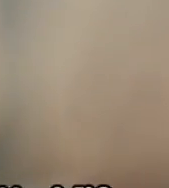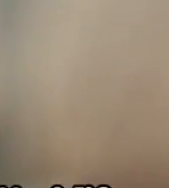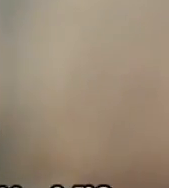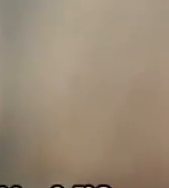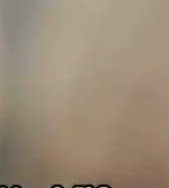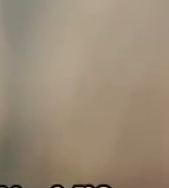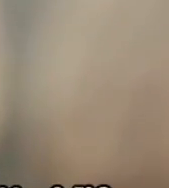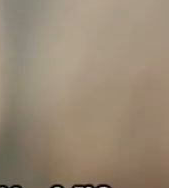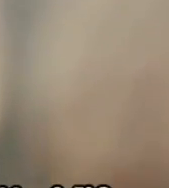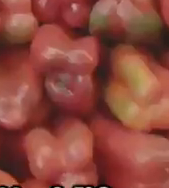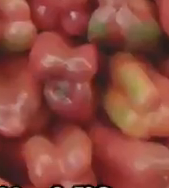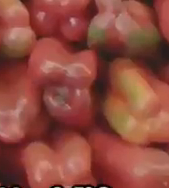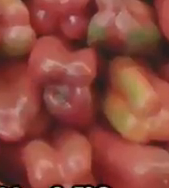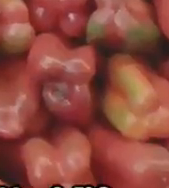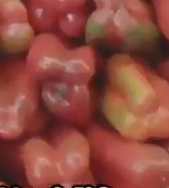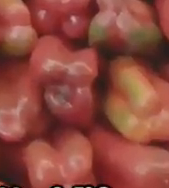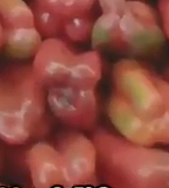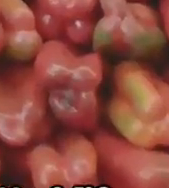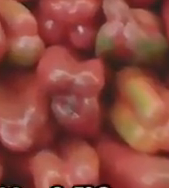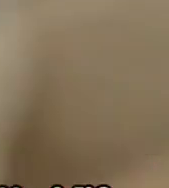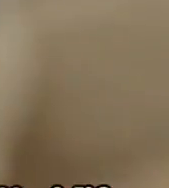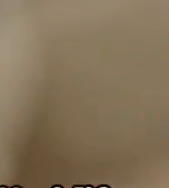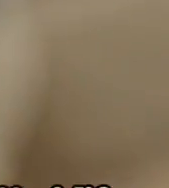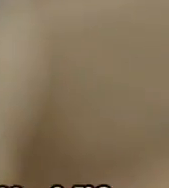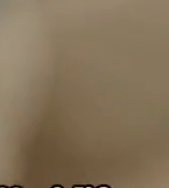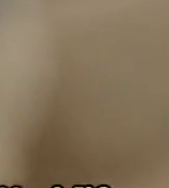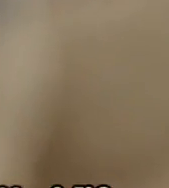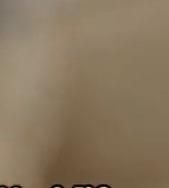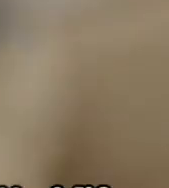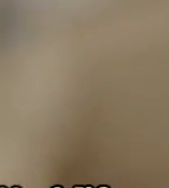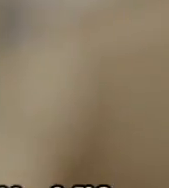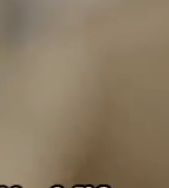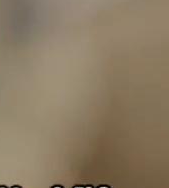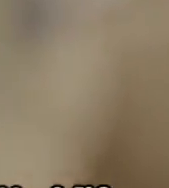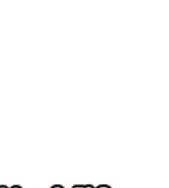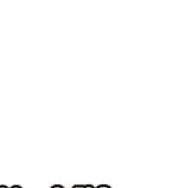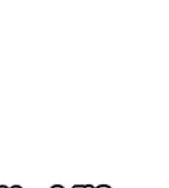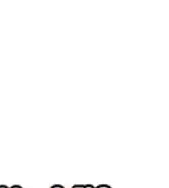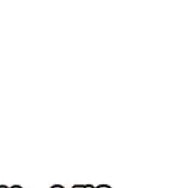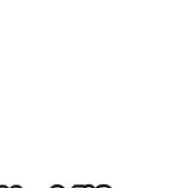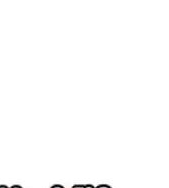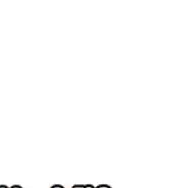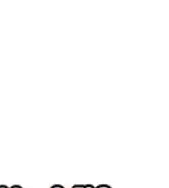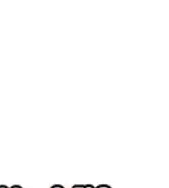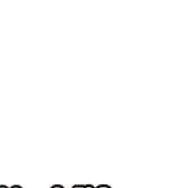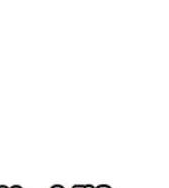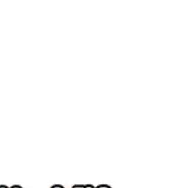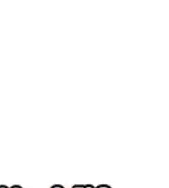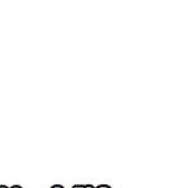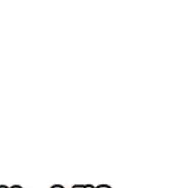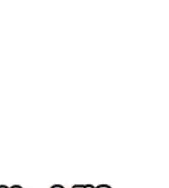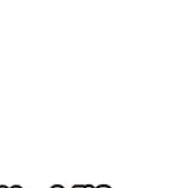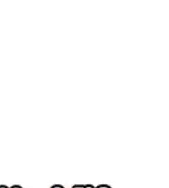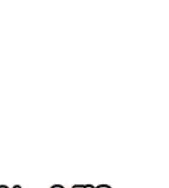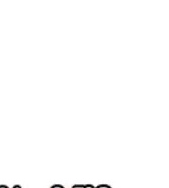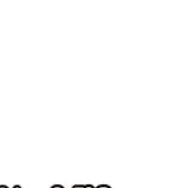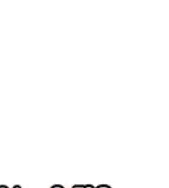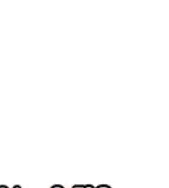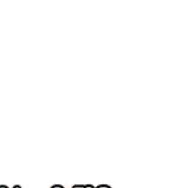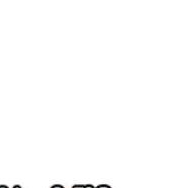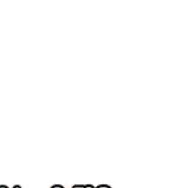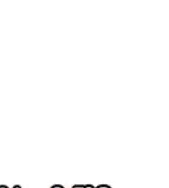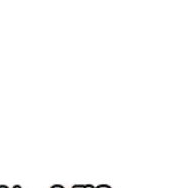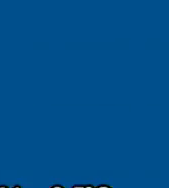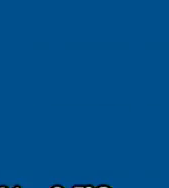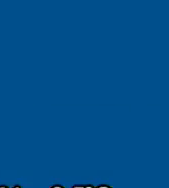104 pesos con 99. Además, tenés 20% de descuento en pollo trozado de elaboración propia. Jumbo, te da más. Municipalidad de